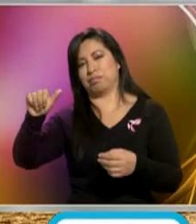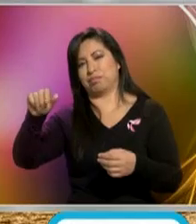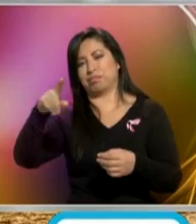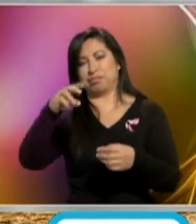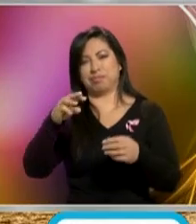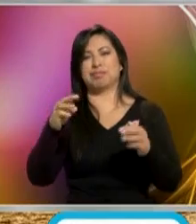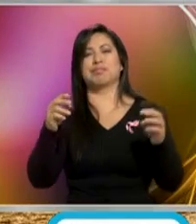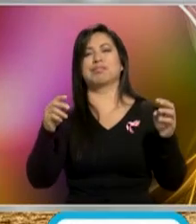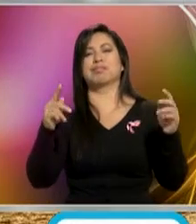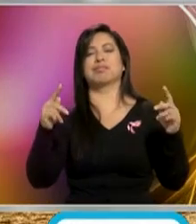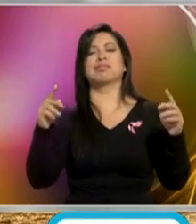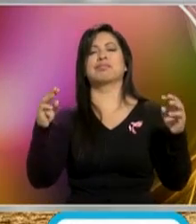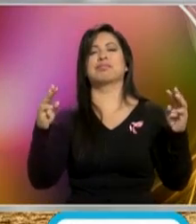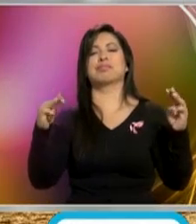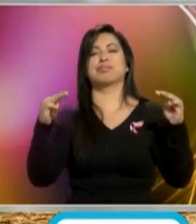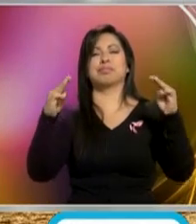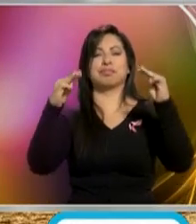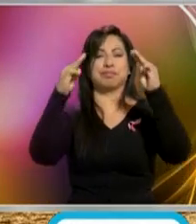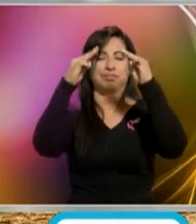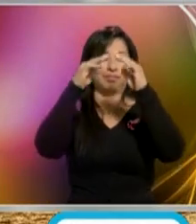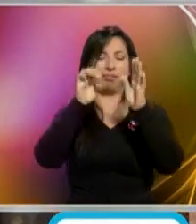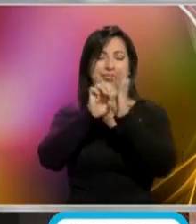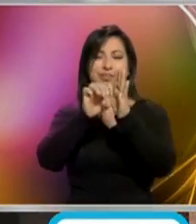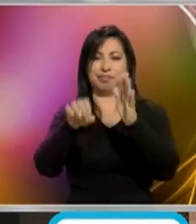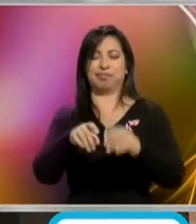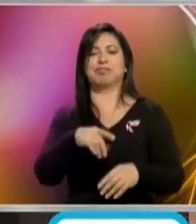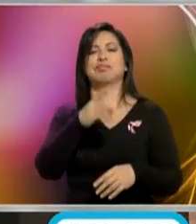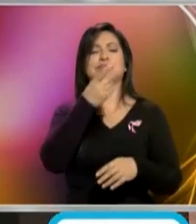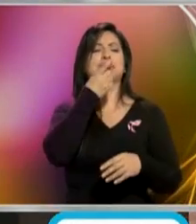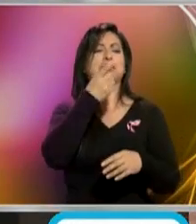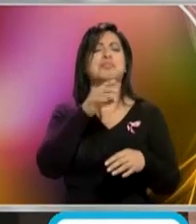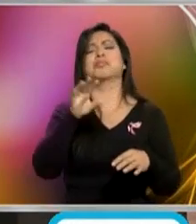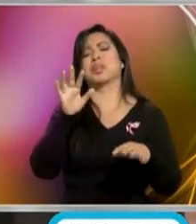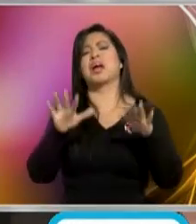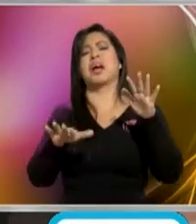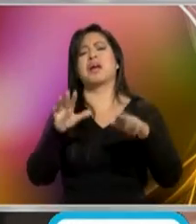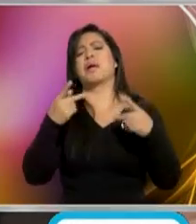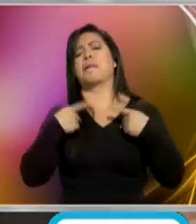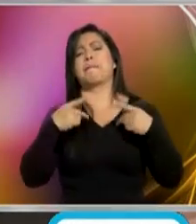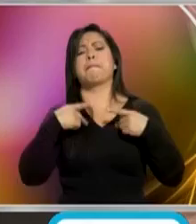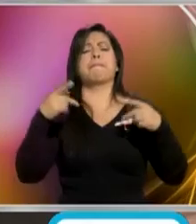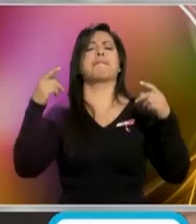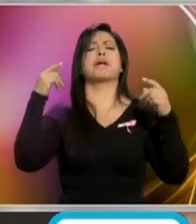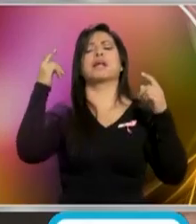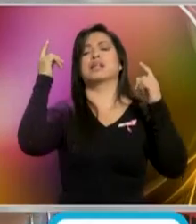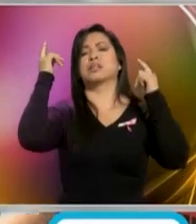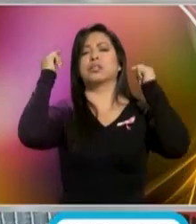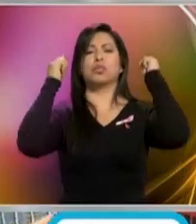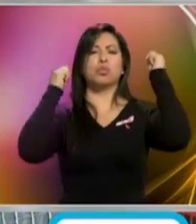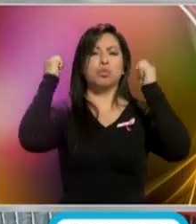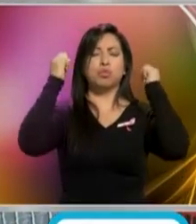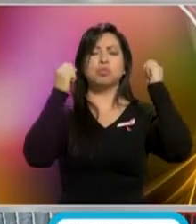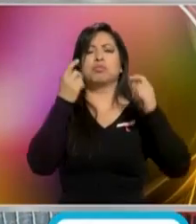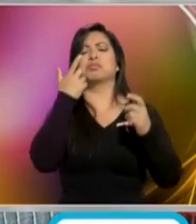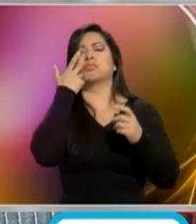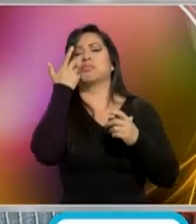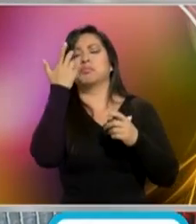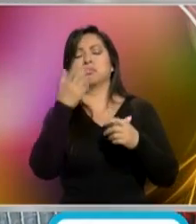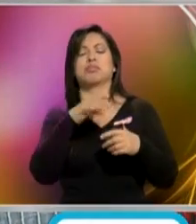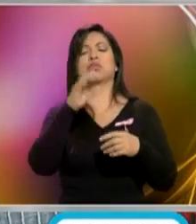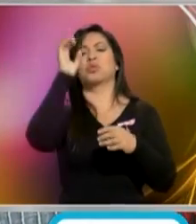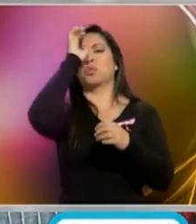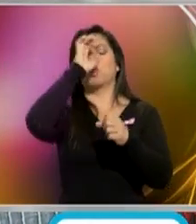en esta parte turística, Claro, hay una persona que le claro. puede gustar más la parte cultural, Sí. otra la gastronómica, y entonces eso también te lo puede